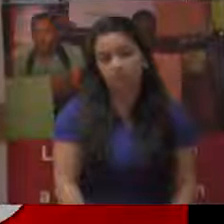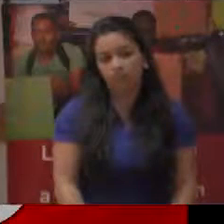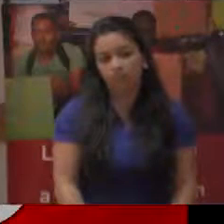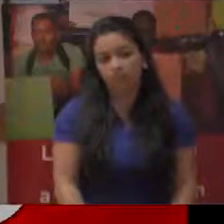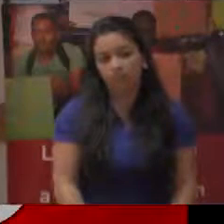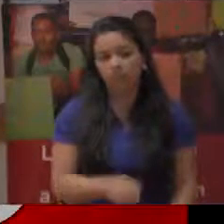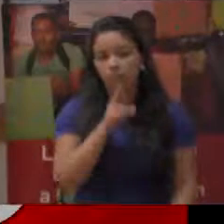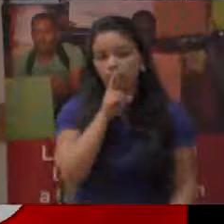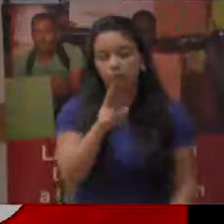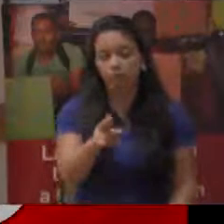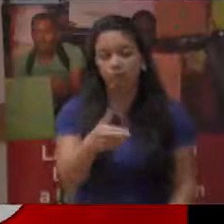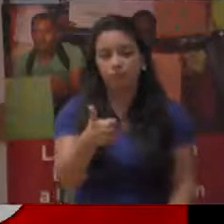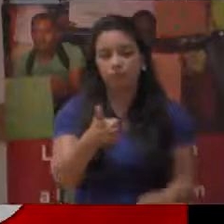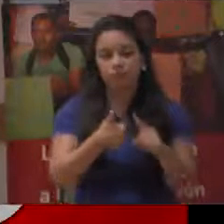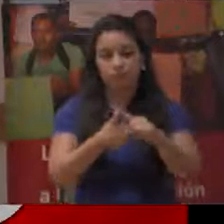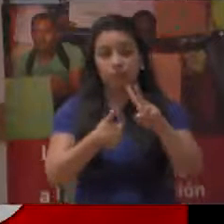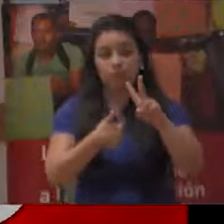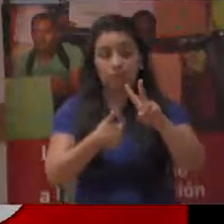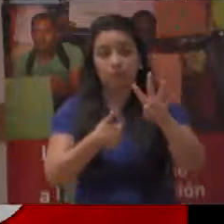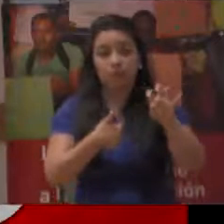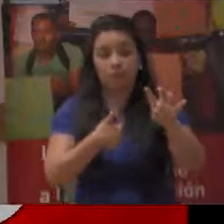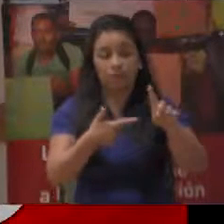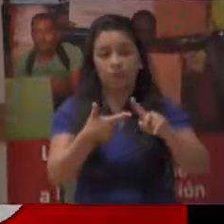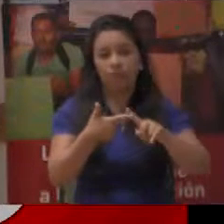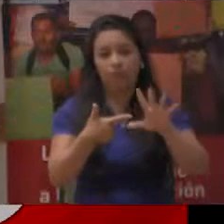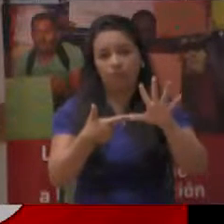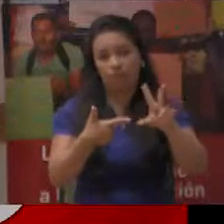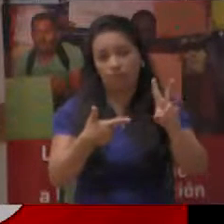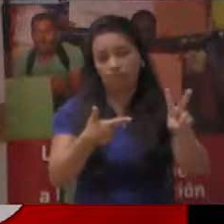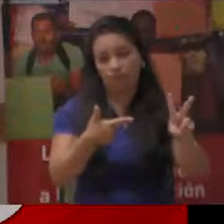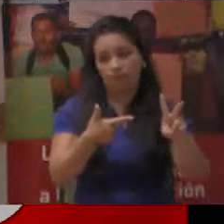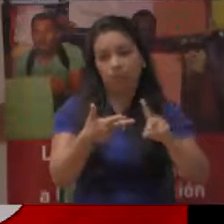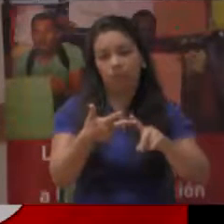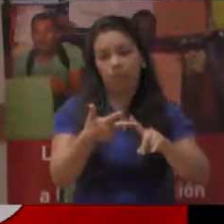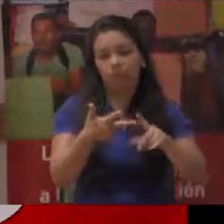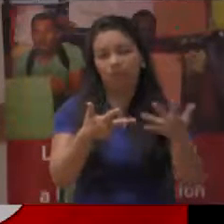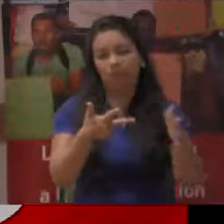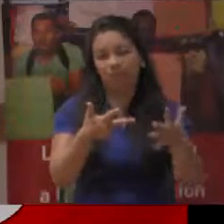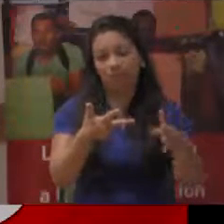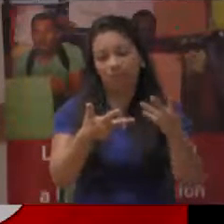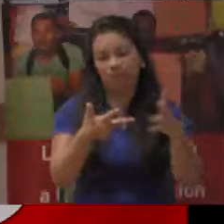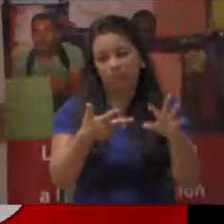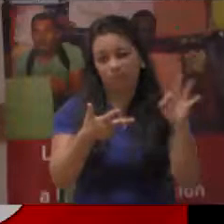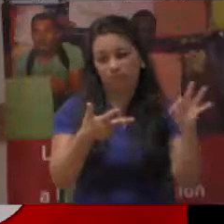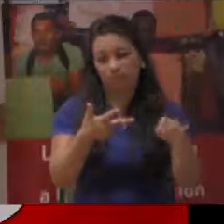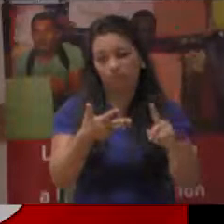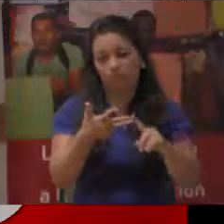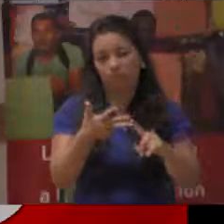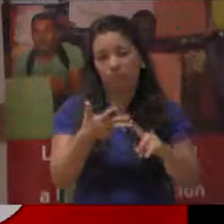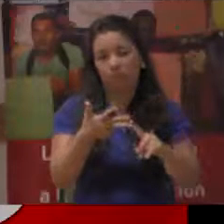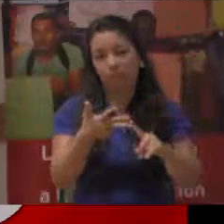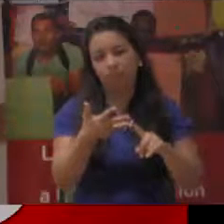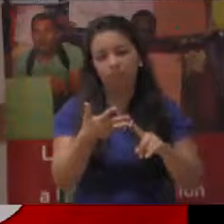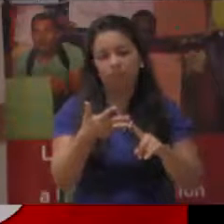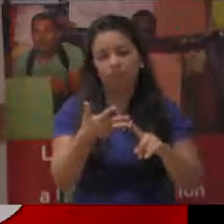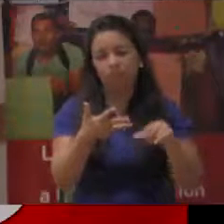Resultados. Excelente 29%, bueno 52%, regular 14%,